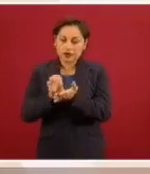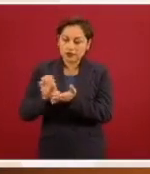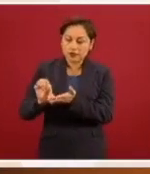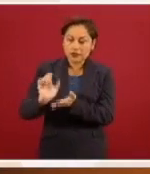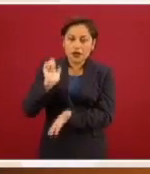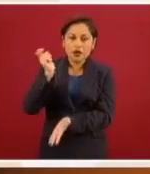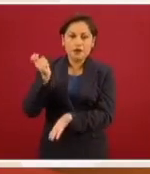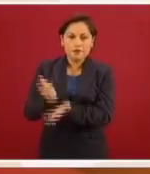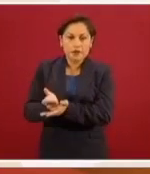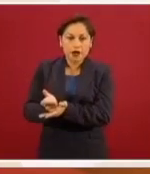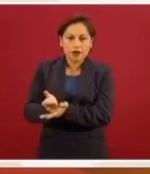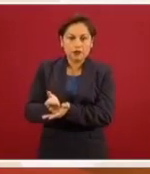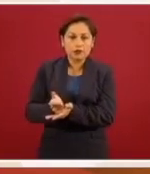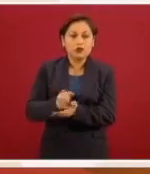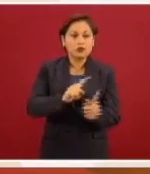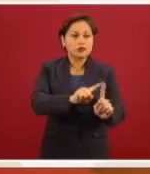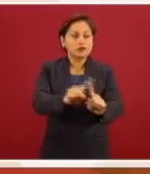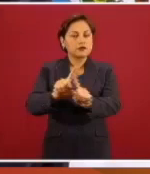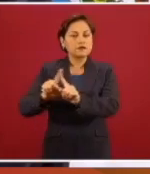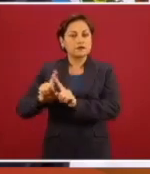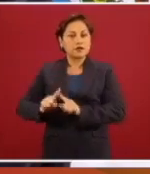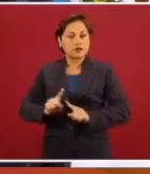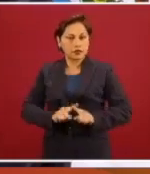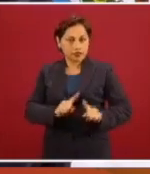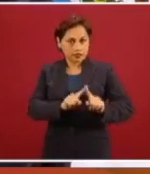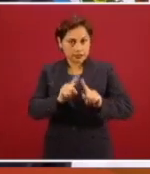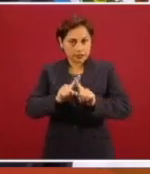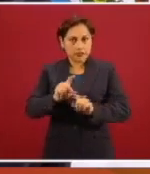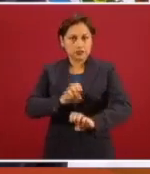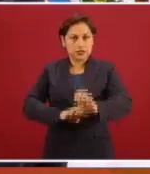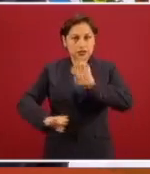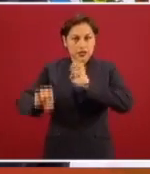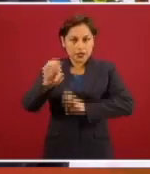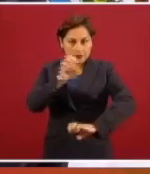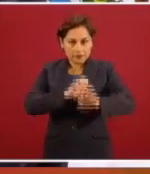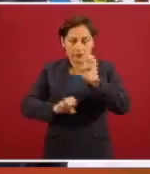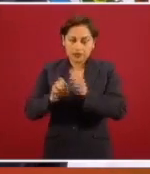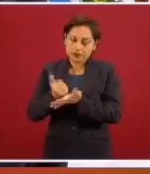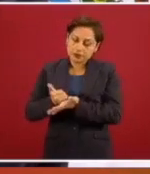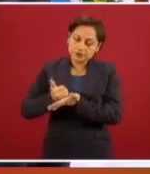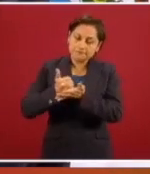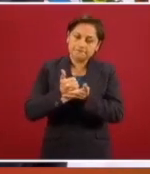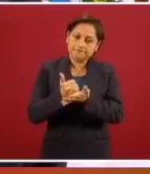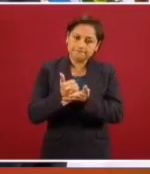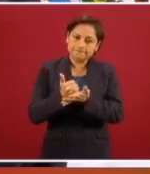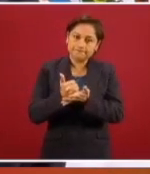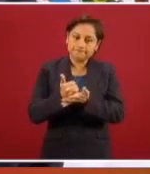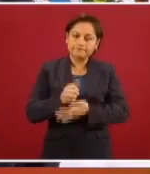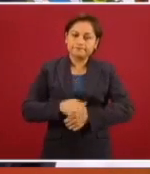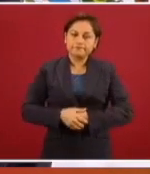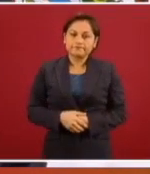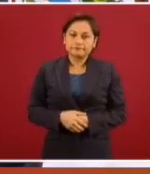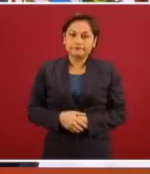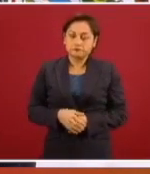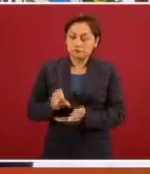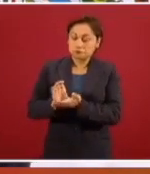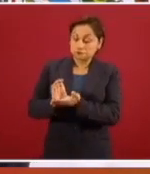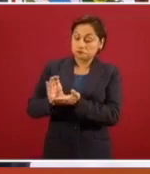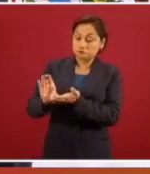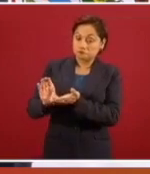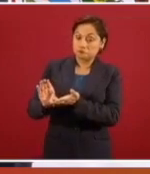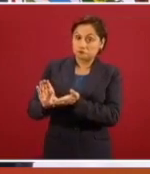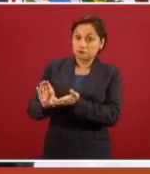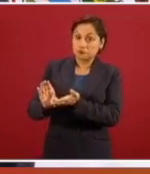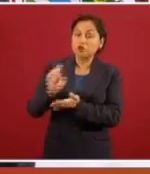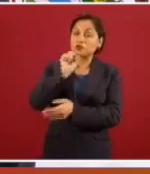sus clientes de las pequeñas empresas y el crédito a